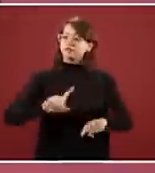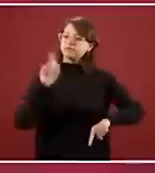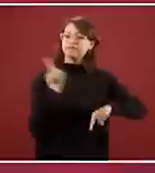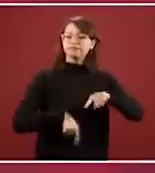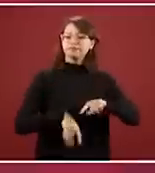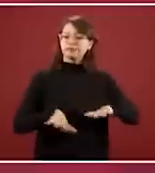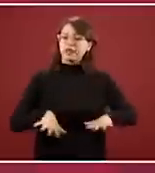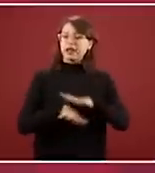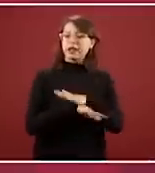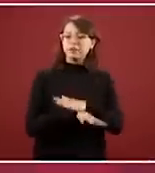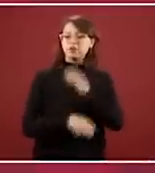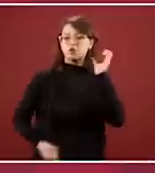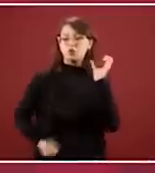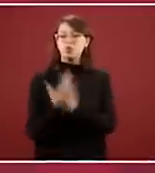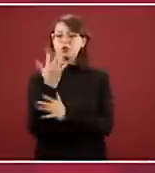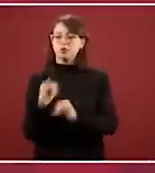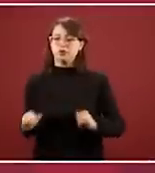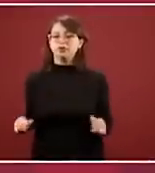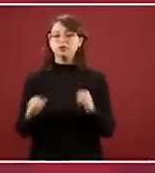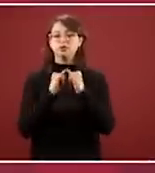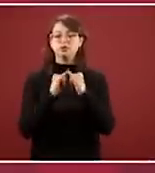La diferencia, entre otras,